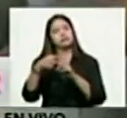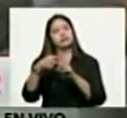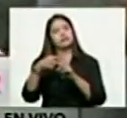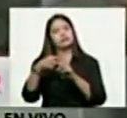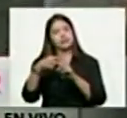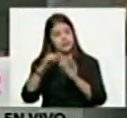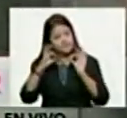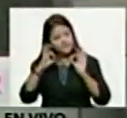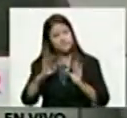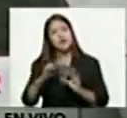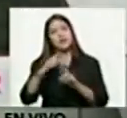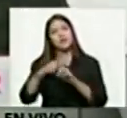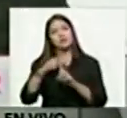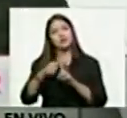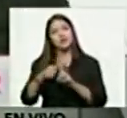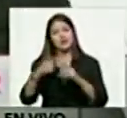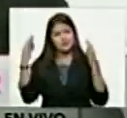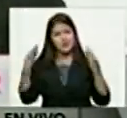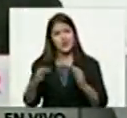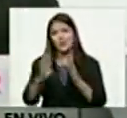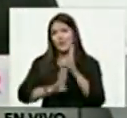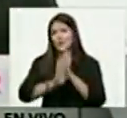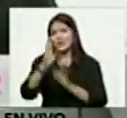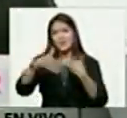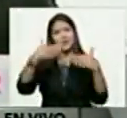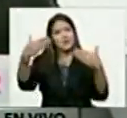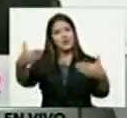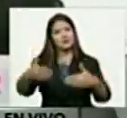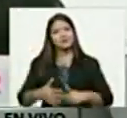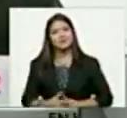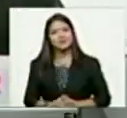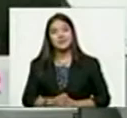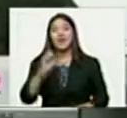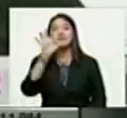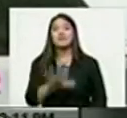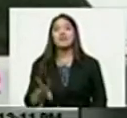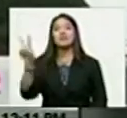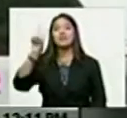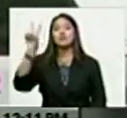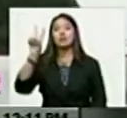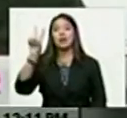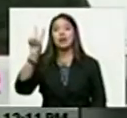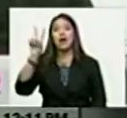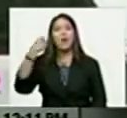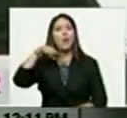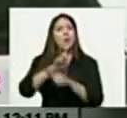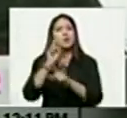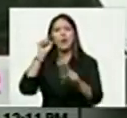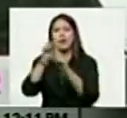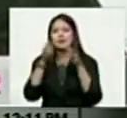muy optimista de que vamos a salir adelante. Venezuela no se merece otro destino,